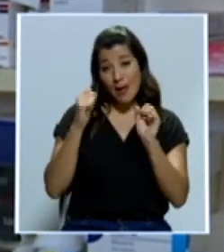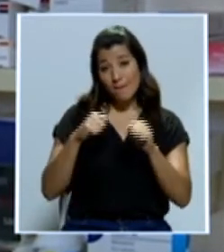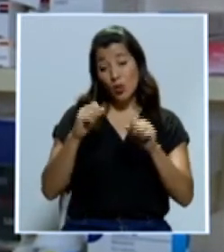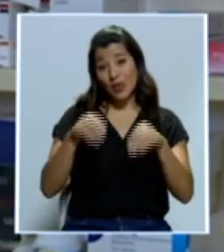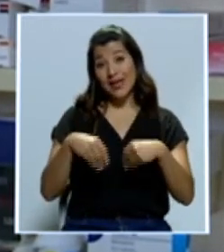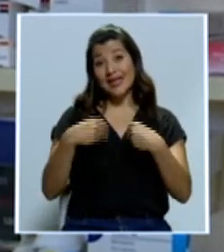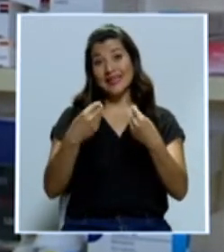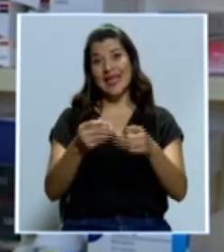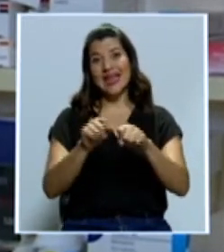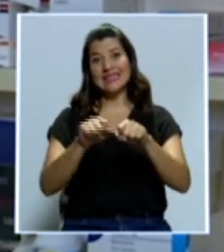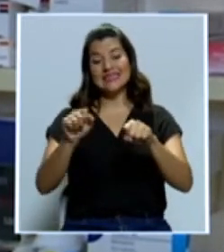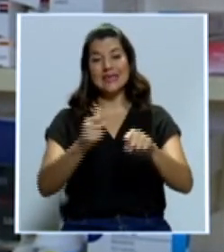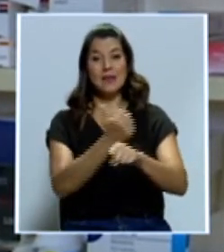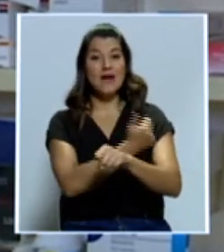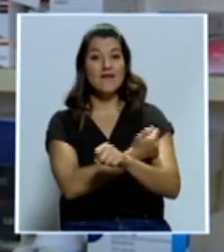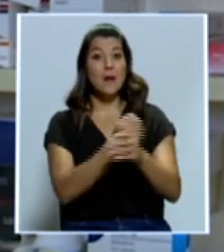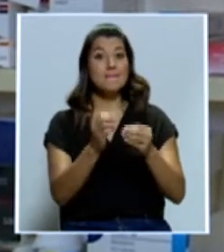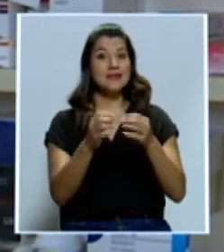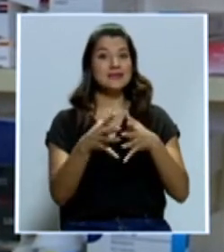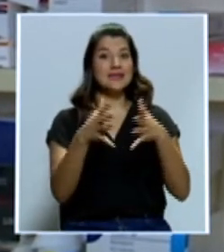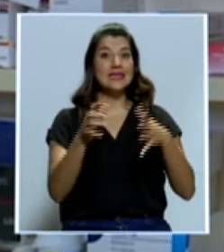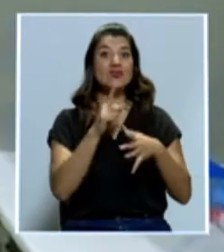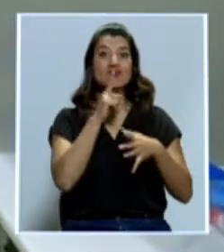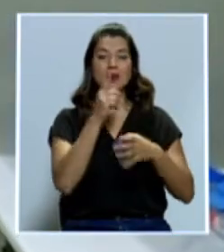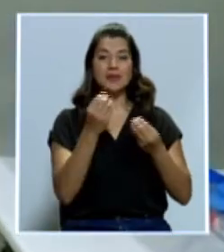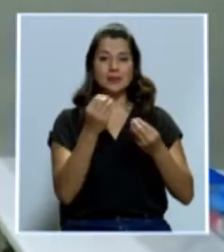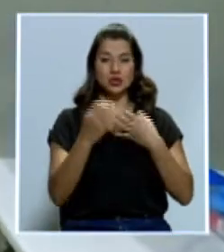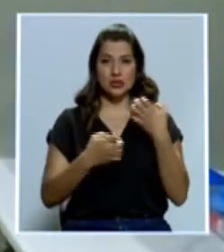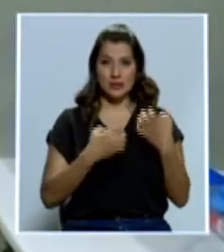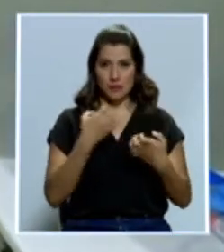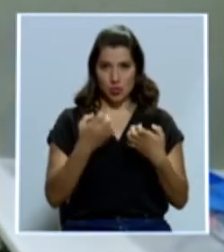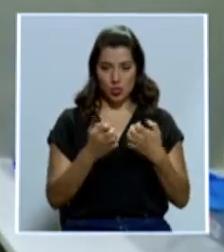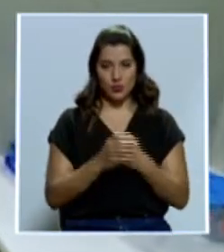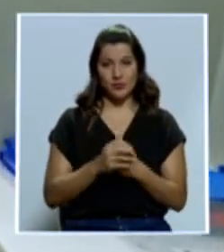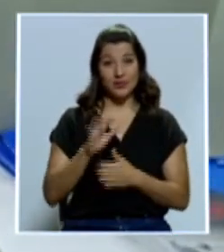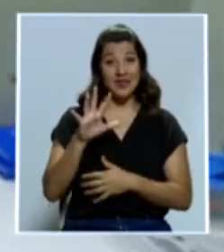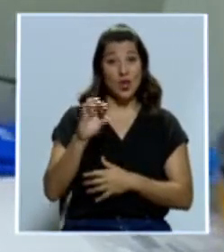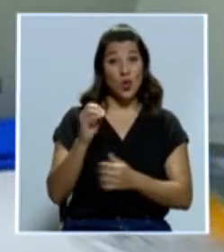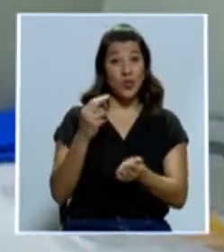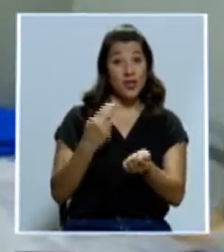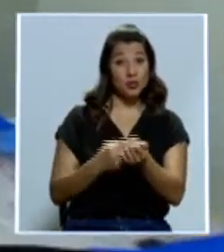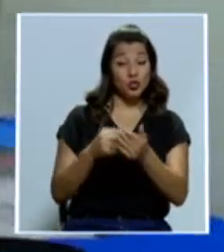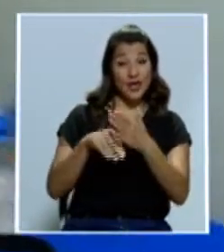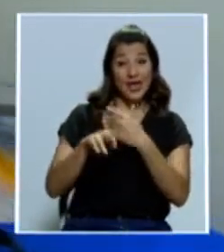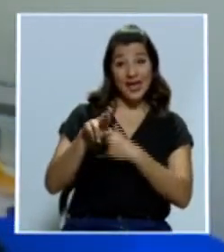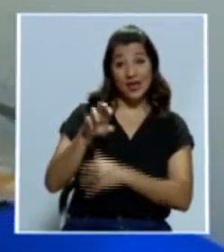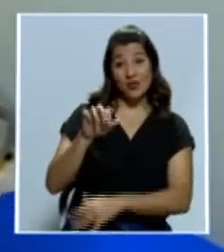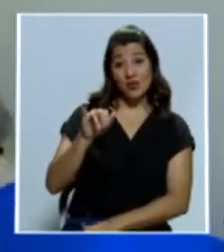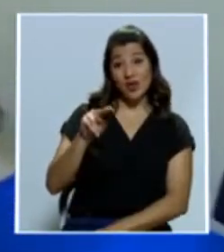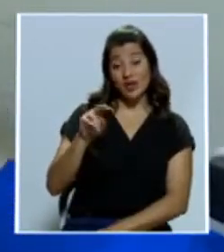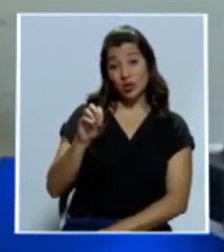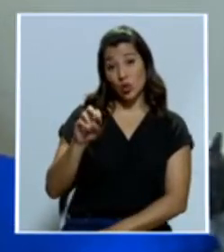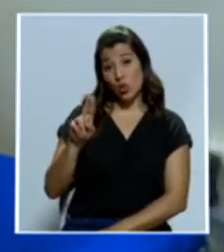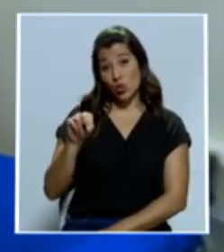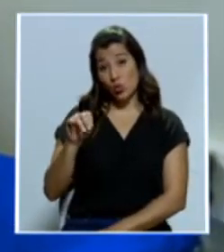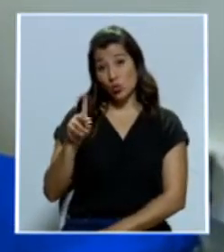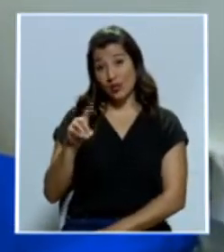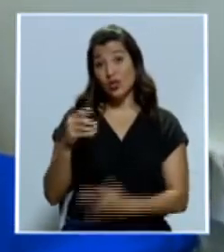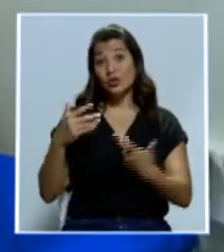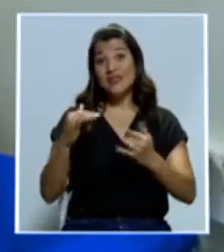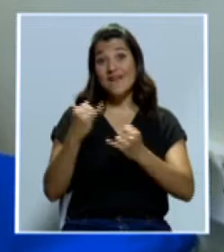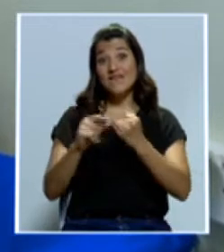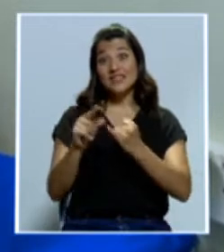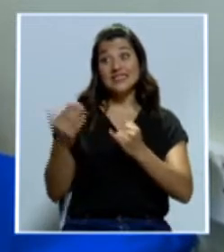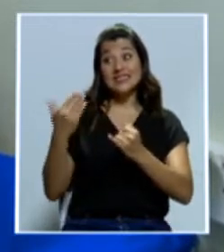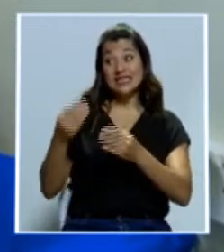nuestra historia, por lo que es realmente emocionante. 50 hospitales de Reino Unido comenzaron a recibir el fin de semana la primera